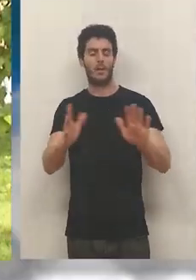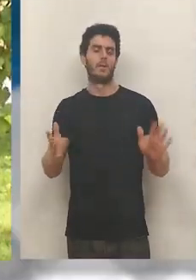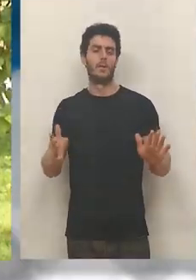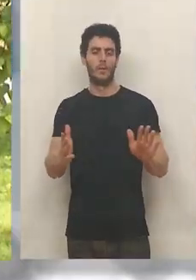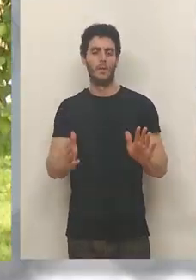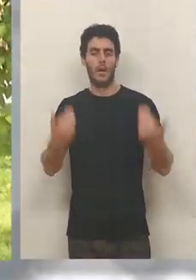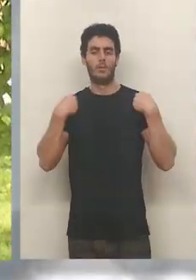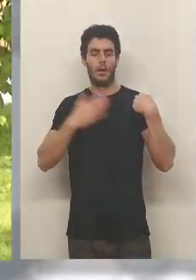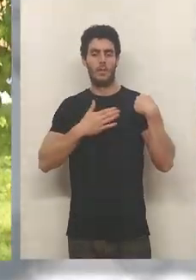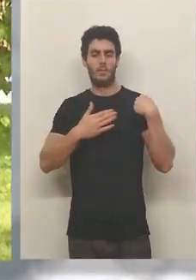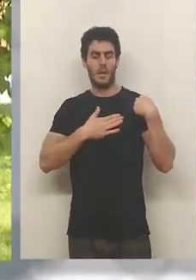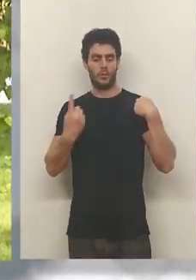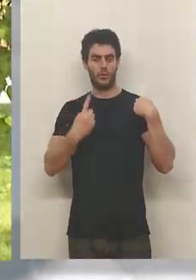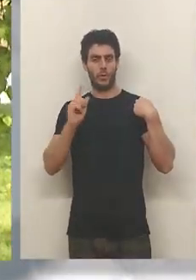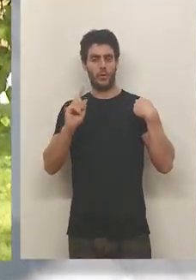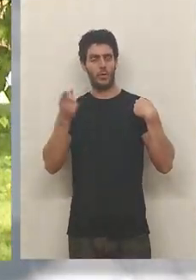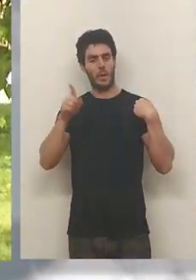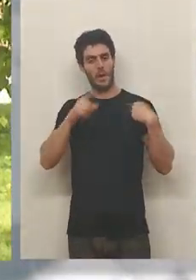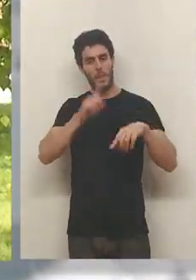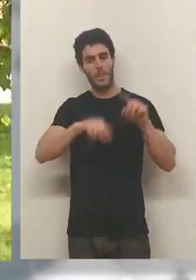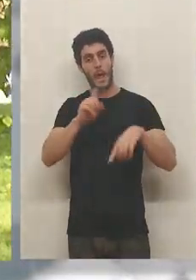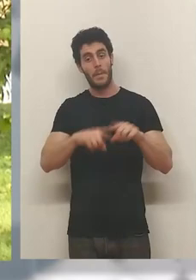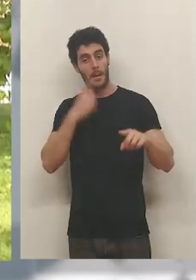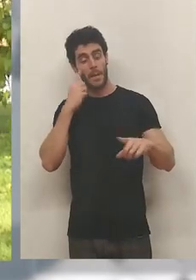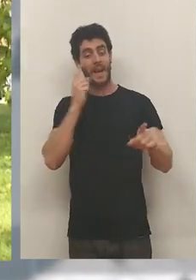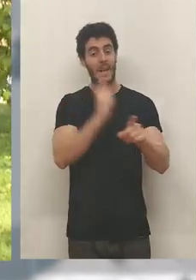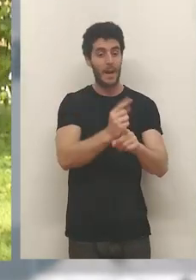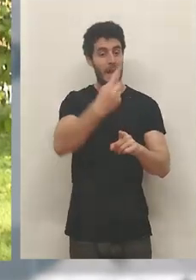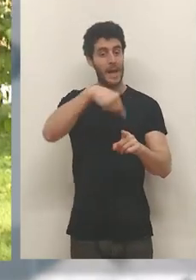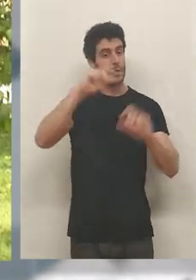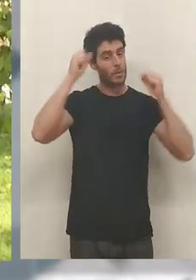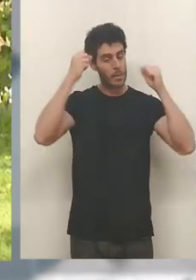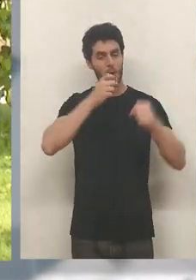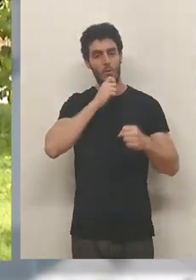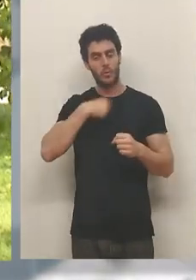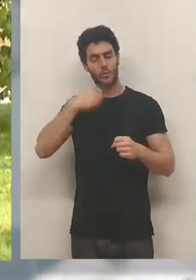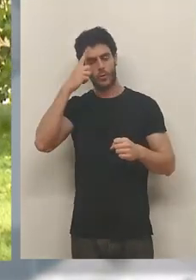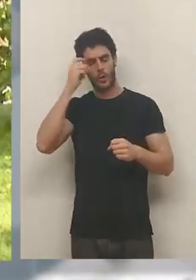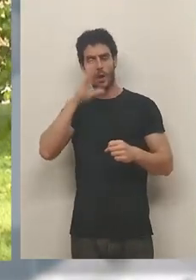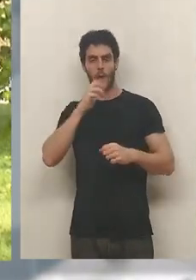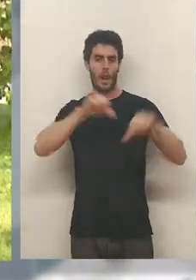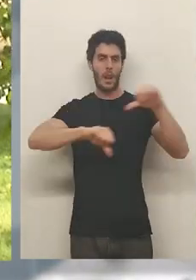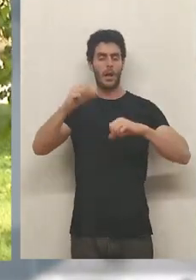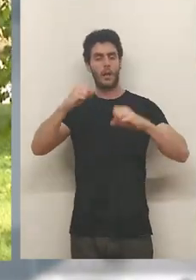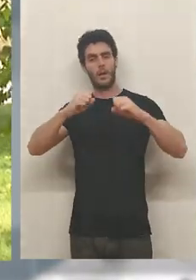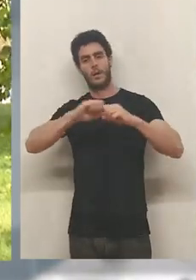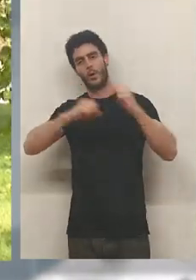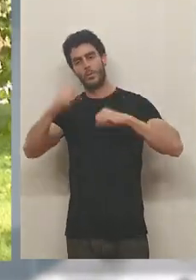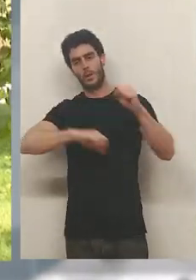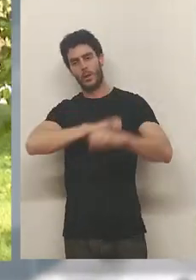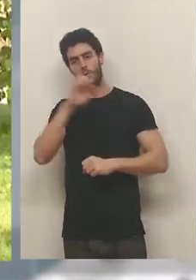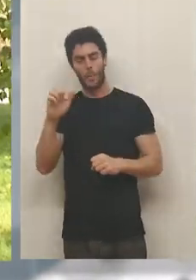pero bueno, tampoco no depende solo de ti, sino también de los rivales, de cómo se refuercen y demás. Y yo creo que habrá plantillas competitivas,